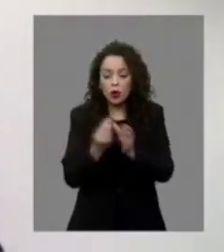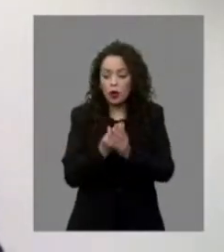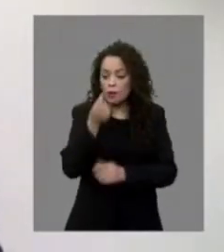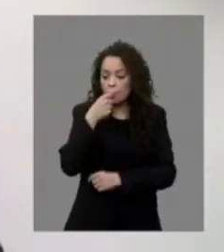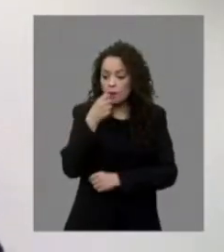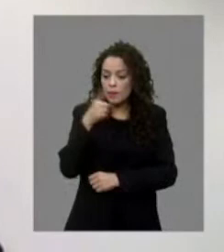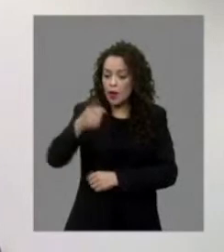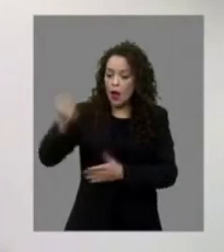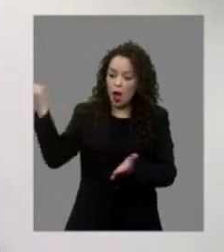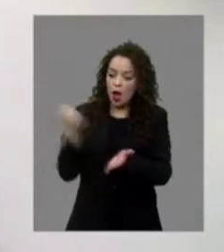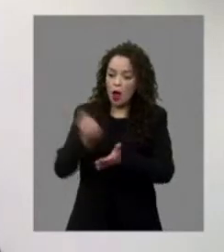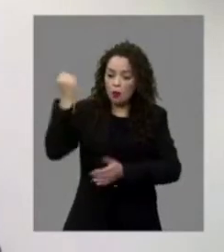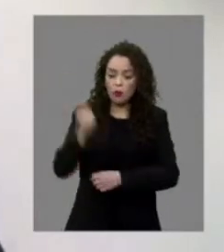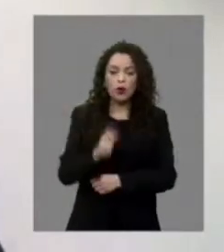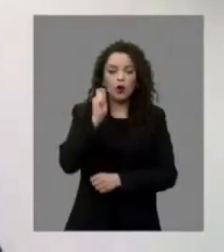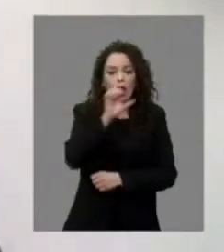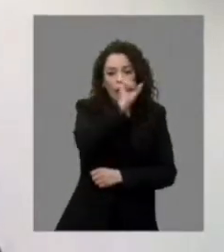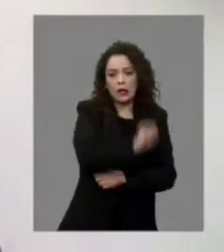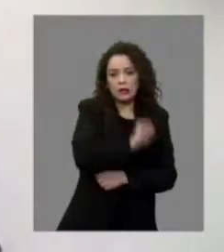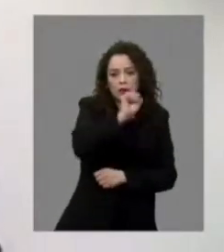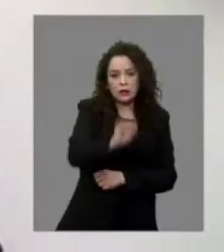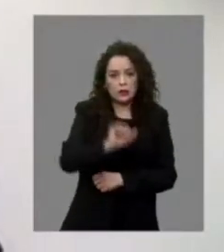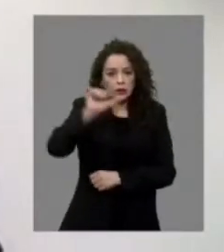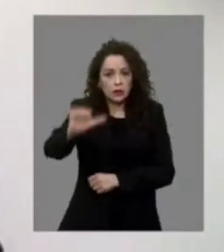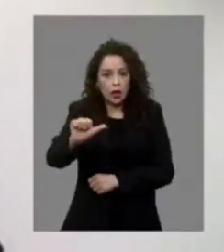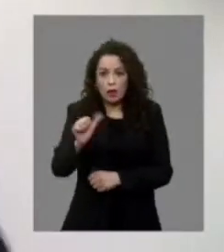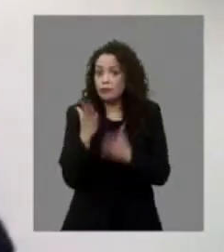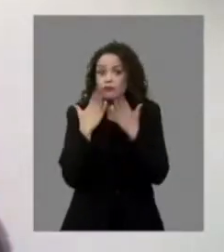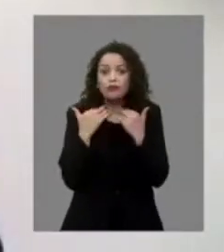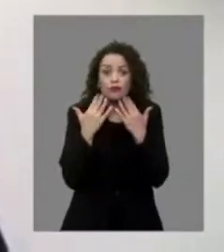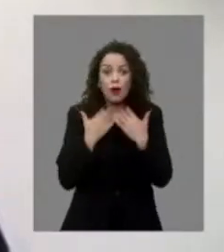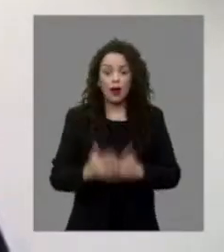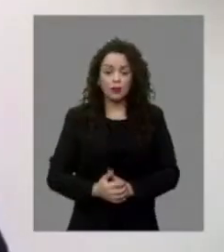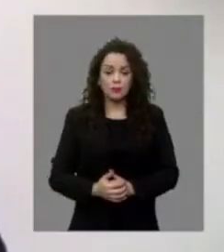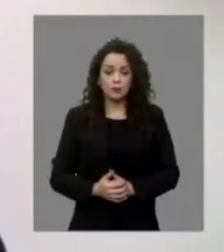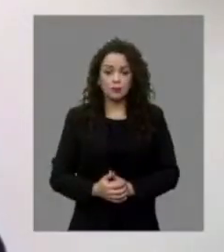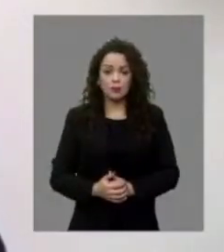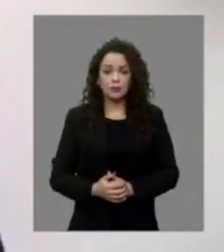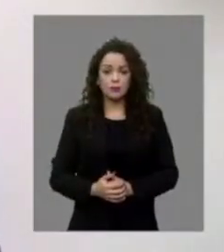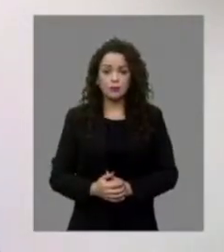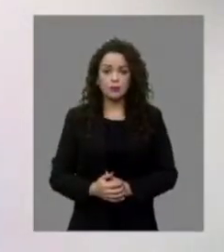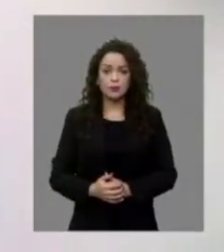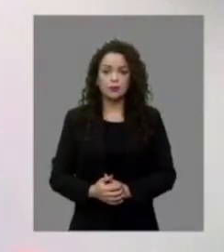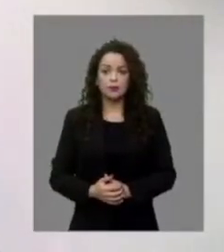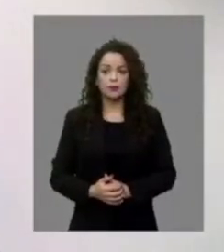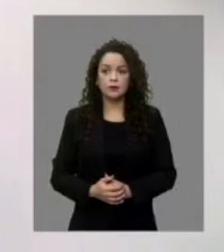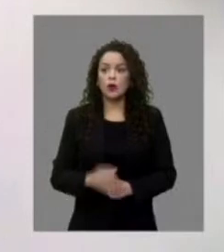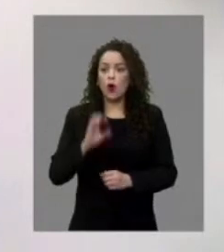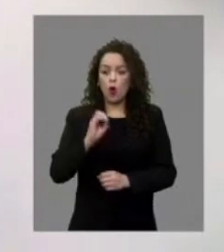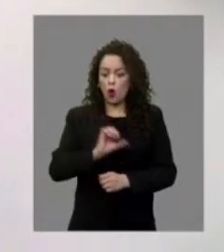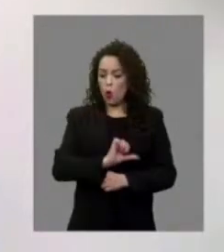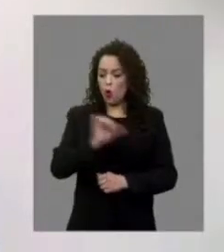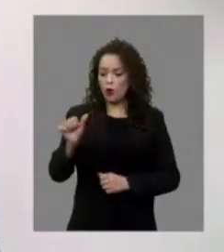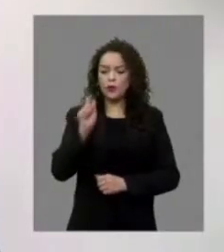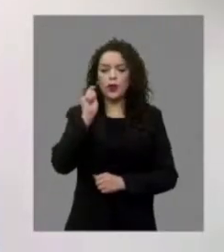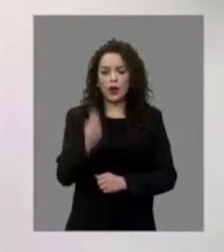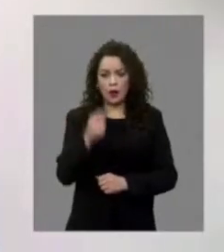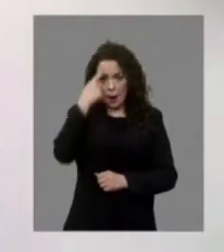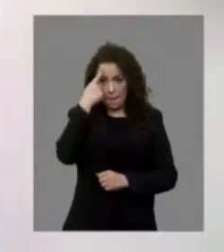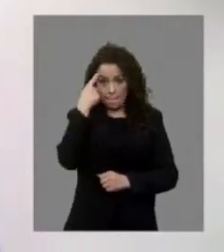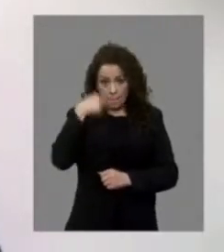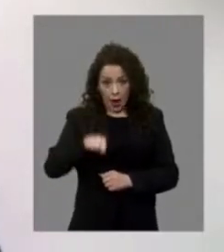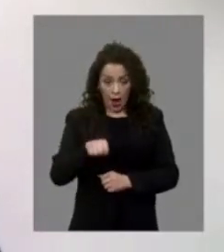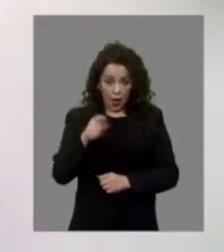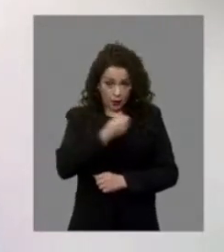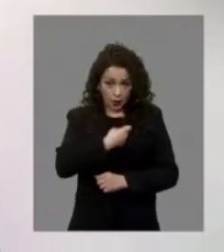la Secretaría de Salud. En otros casos, insumos para la salud como